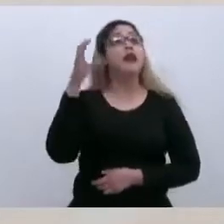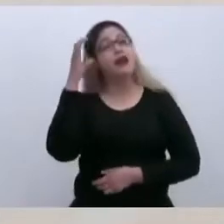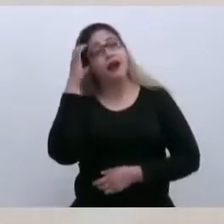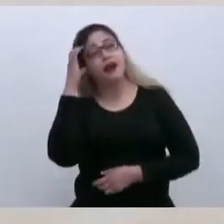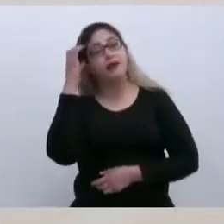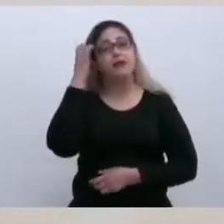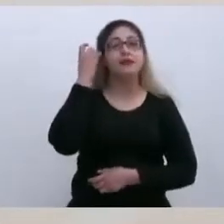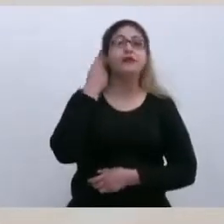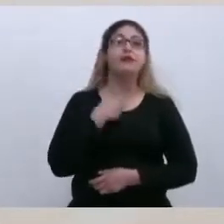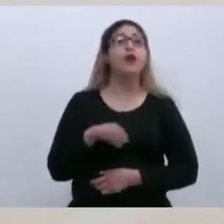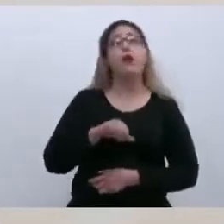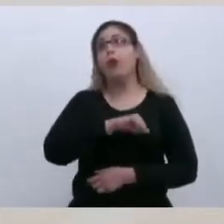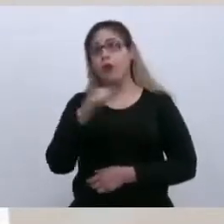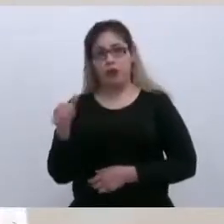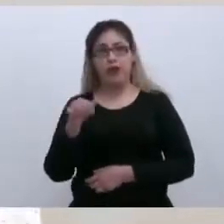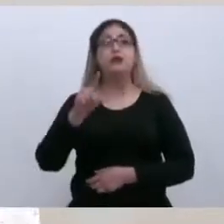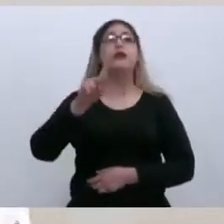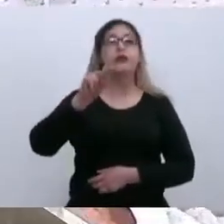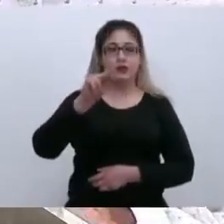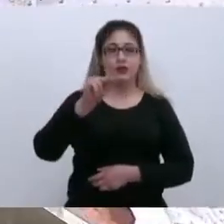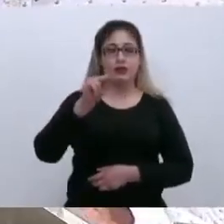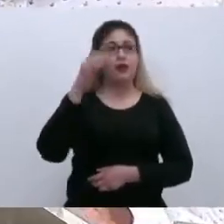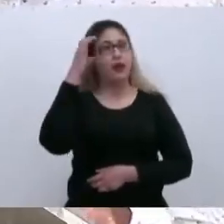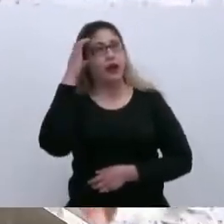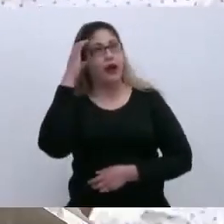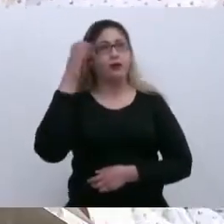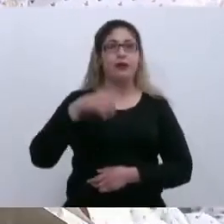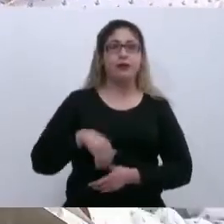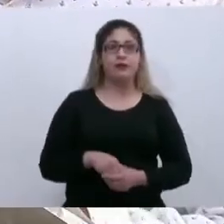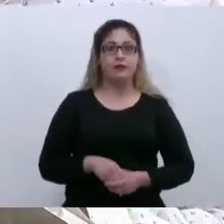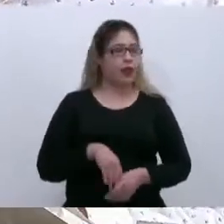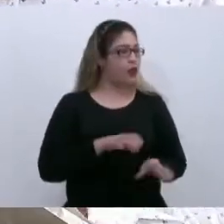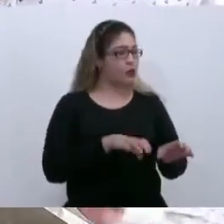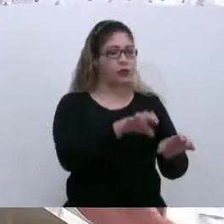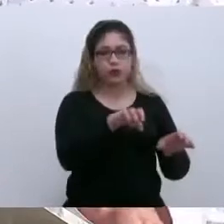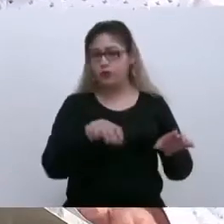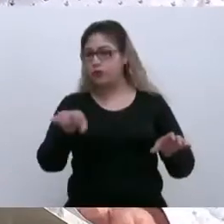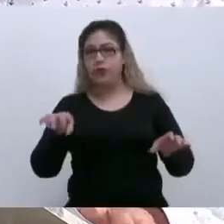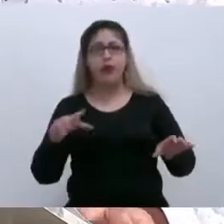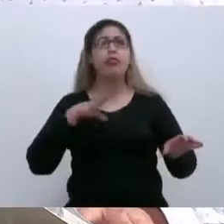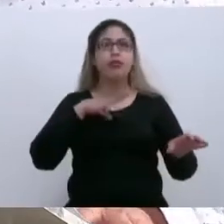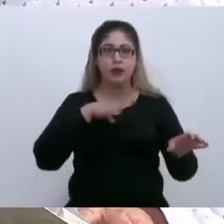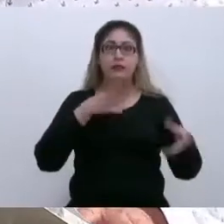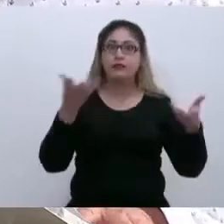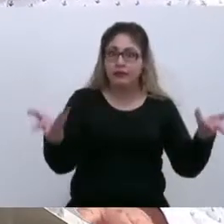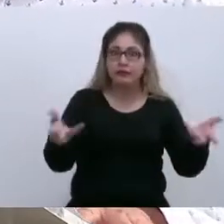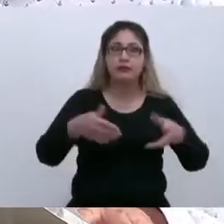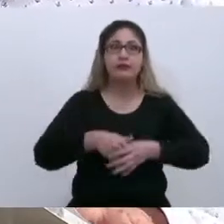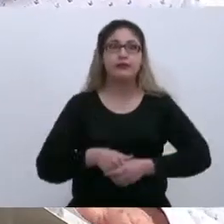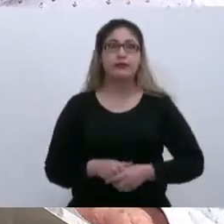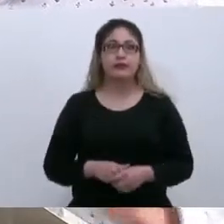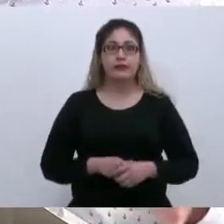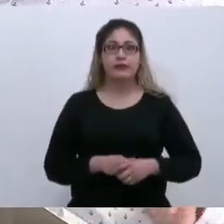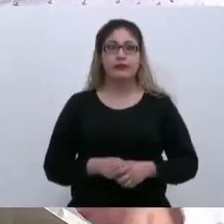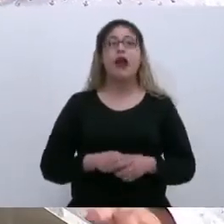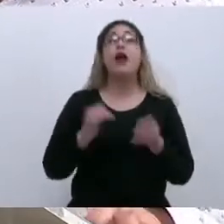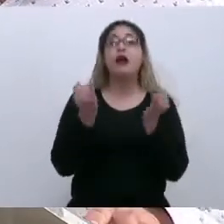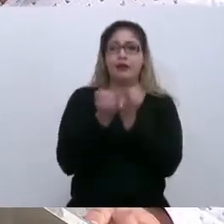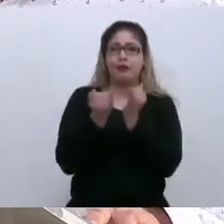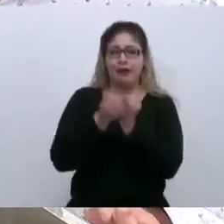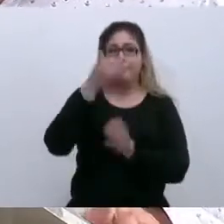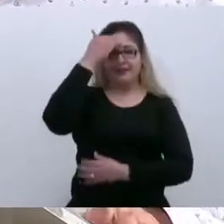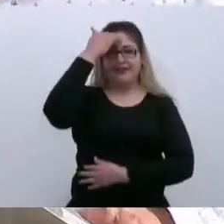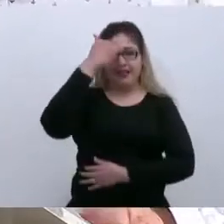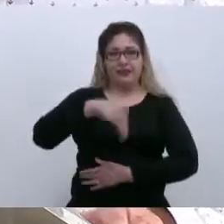sensibles. Así como la adquisición del acelerador lineal, que es,